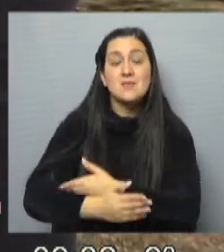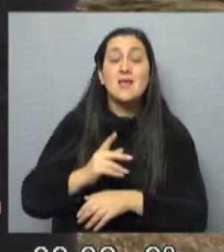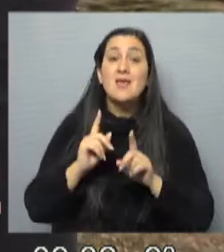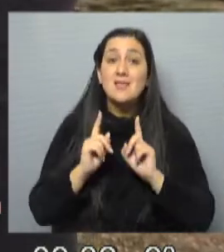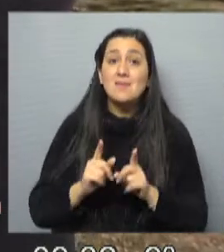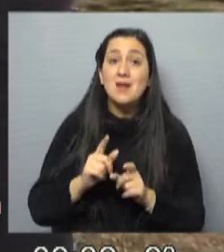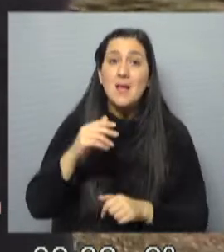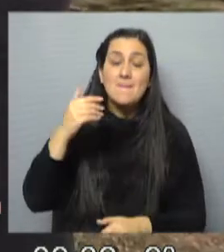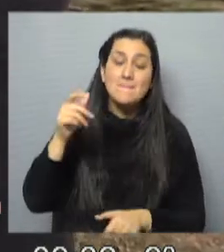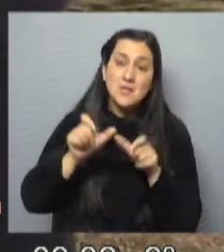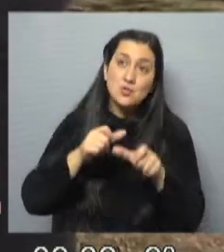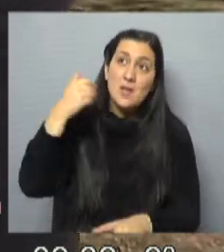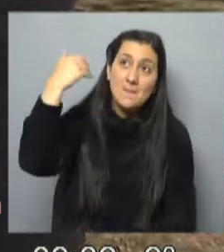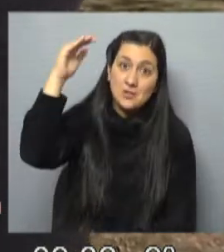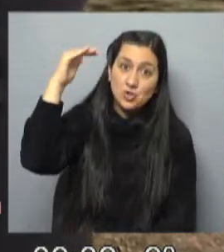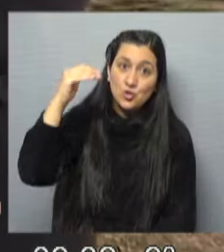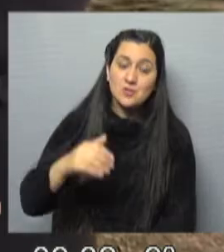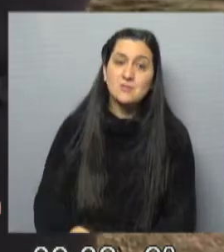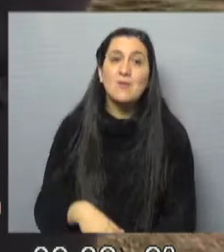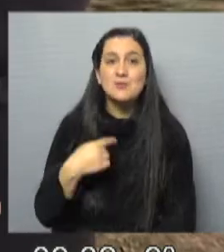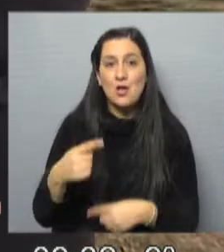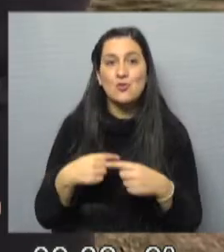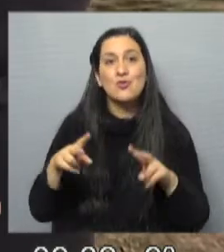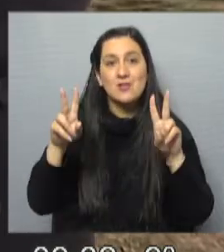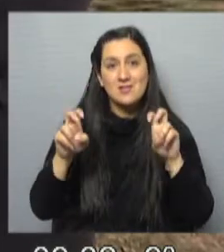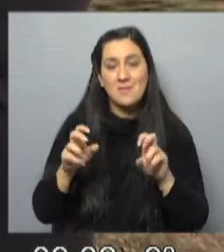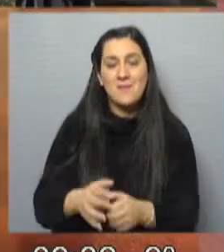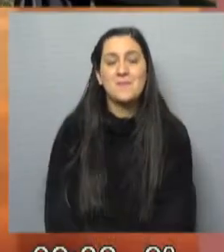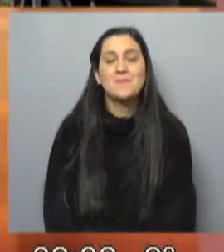a las personas mayores. Vamos a seguir en este tema en los próximos días. Buenísimo.